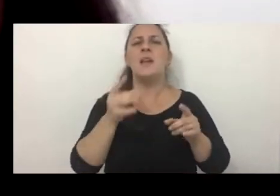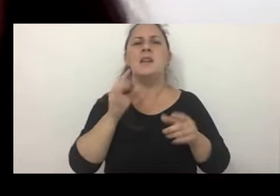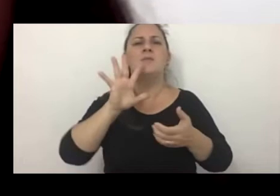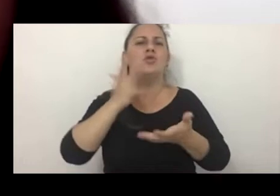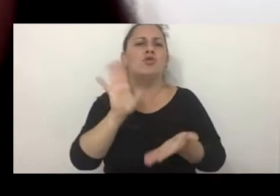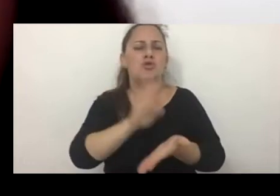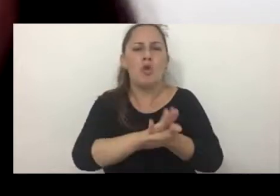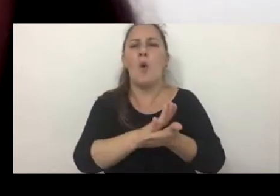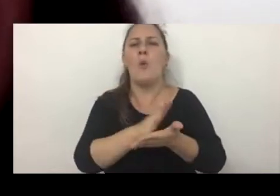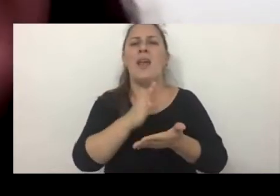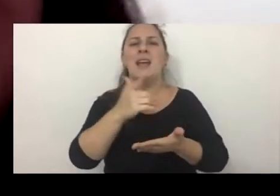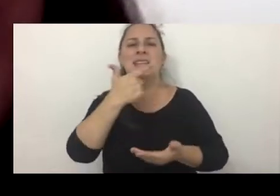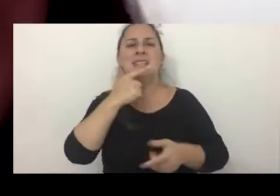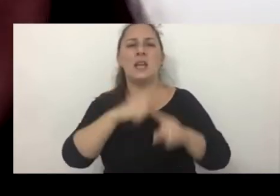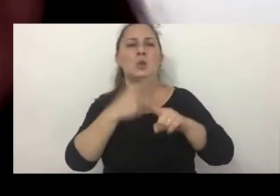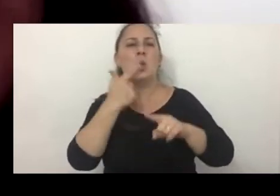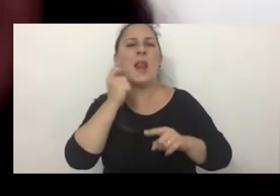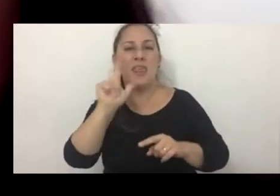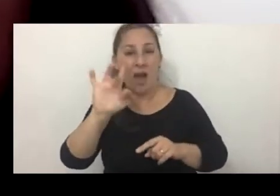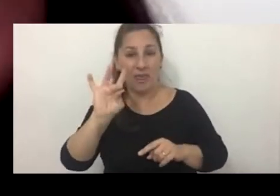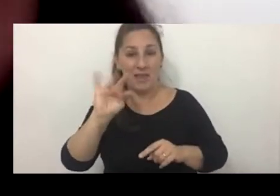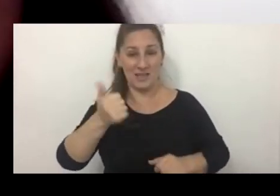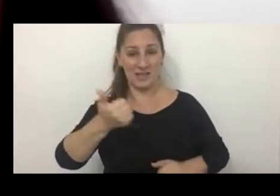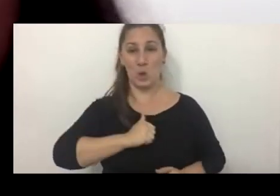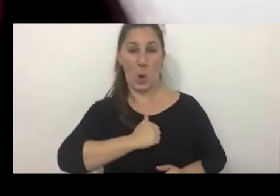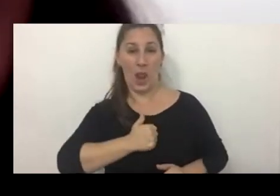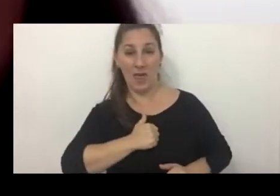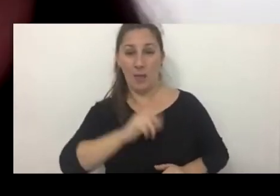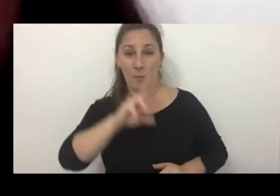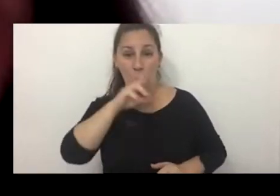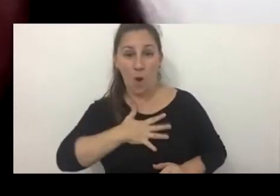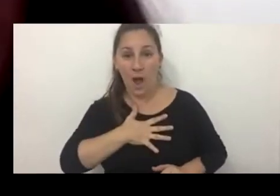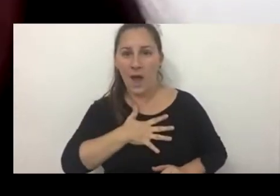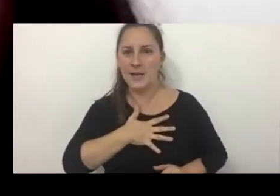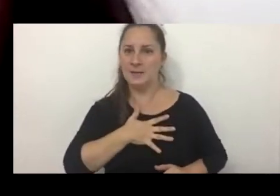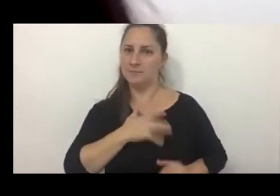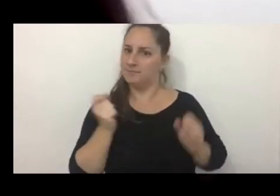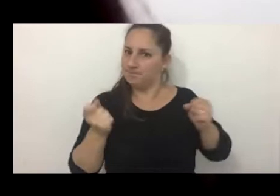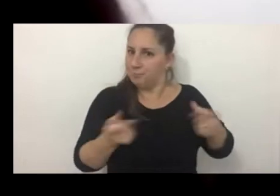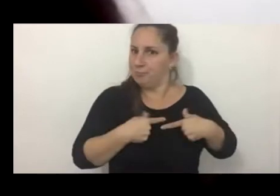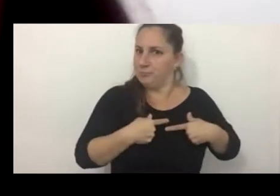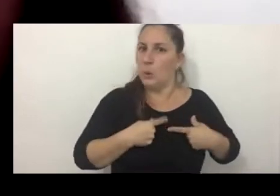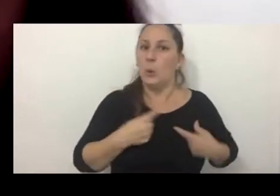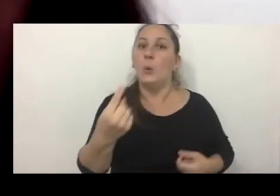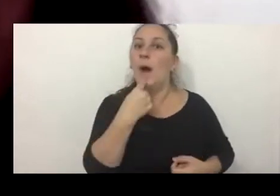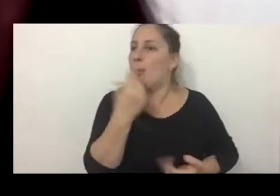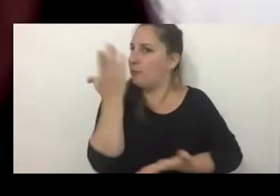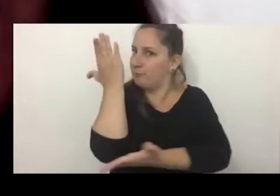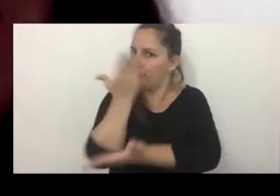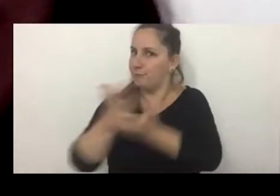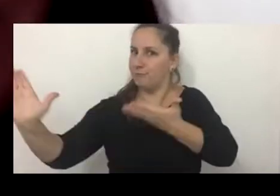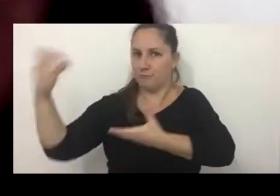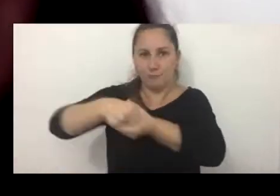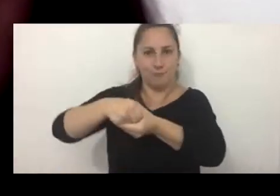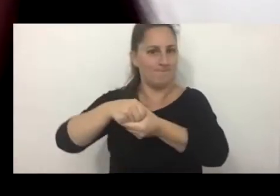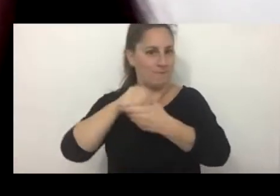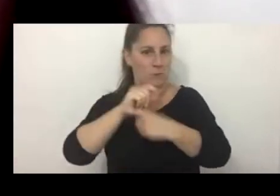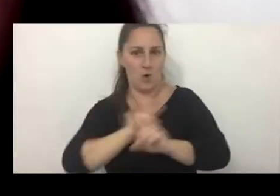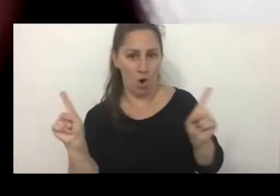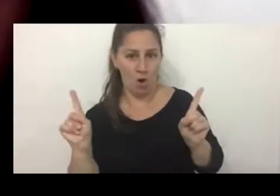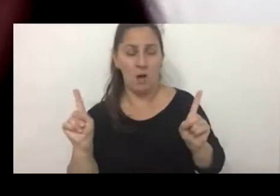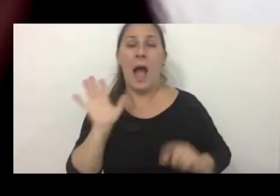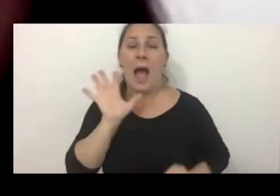relegado de este ámbito, que se lo consideraba incluso como muy misterioso y rozaba